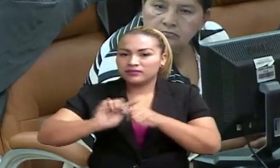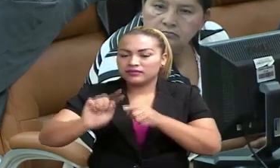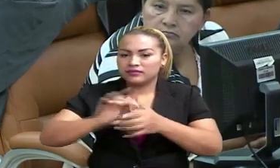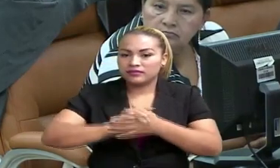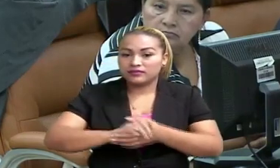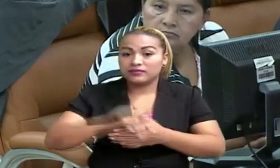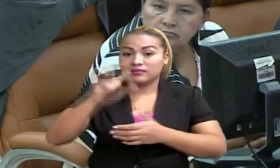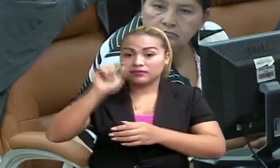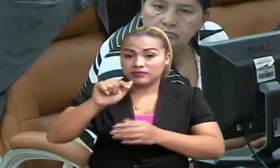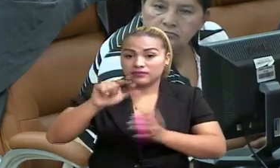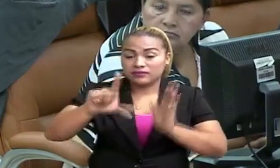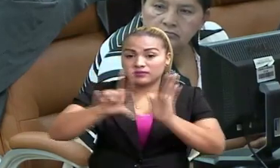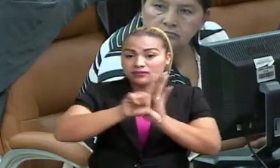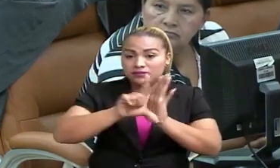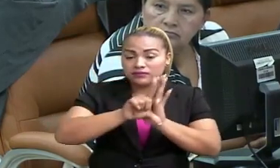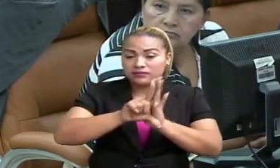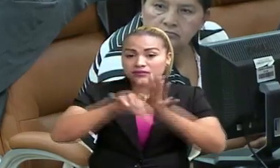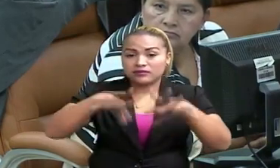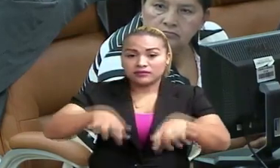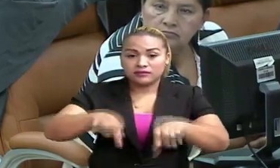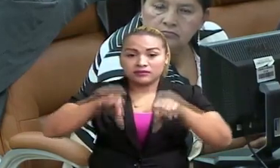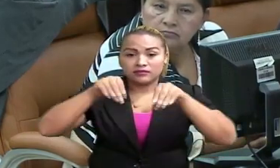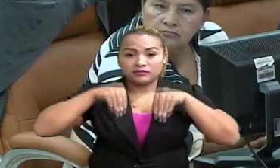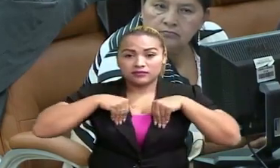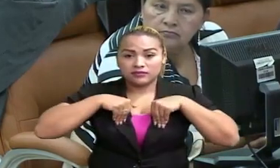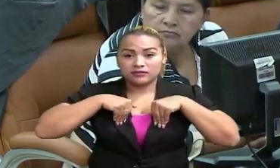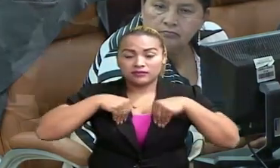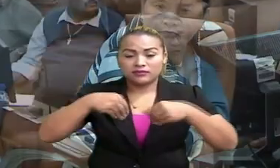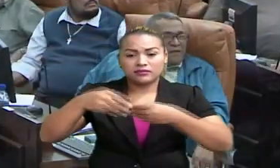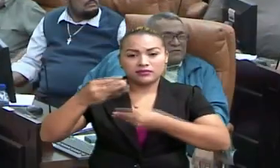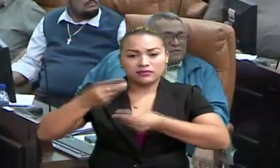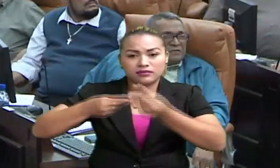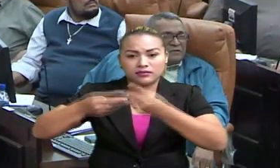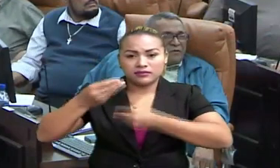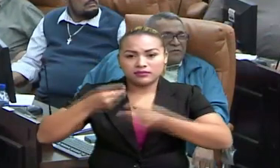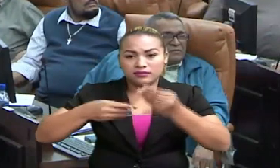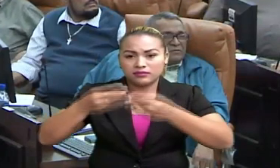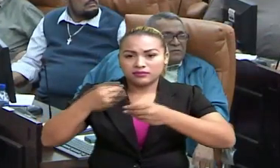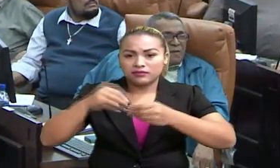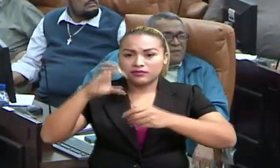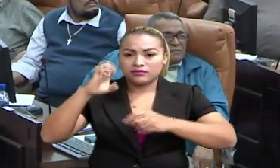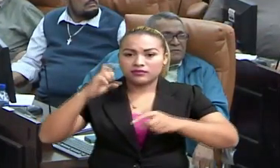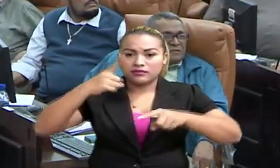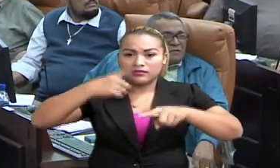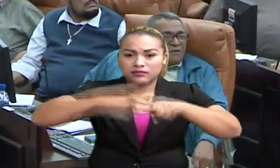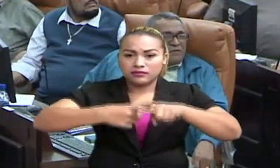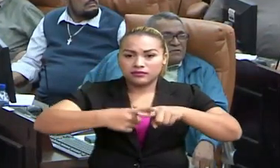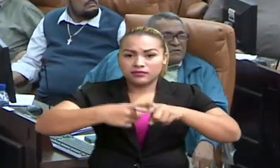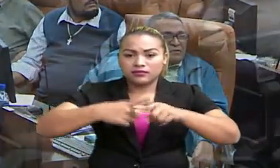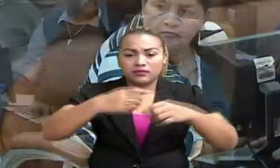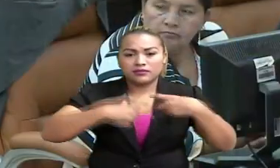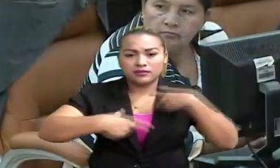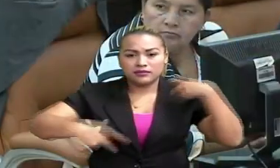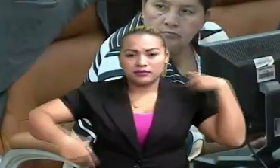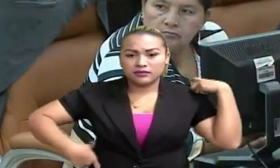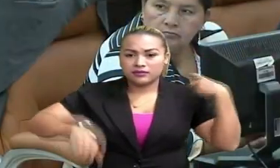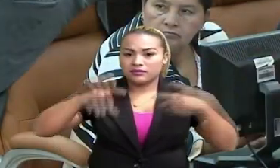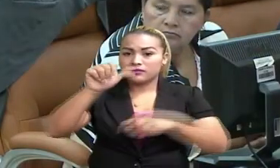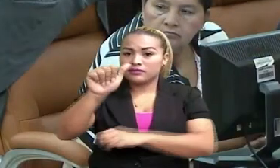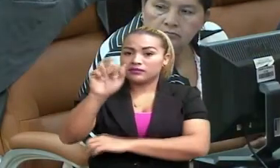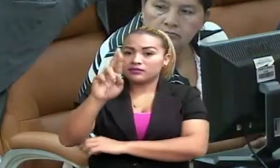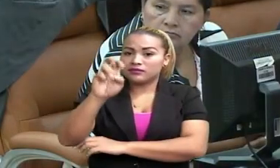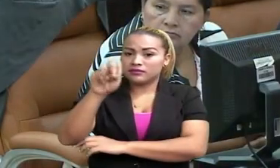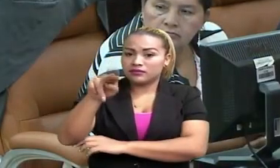Esa ley, aprobada en la administración del expresidente Arnoldo Alemán Lacayo,